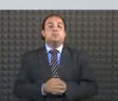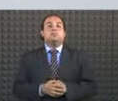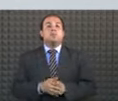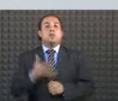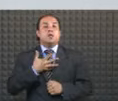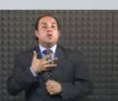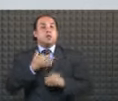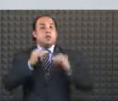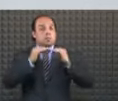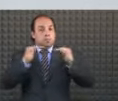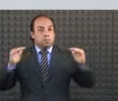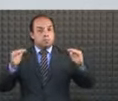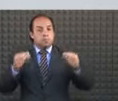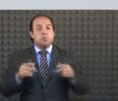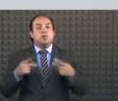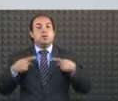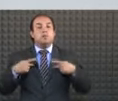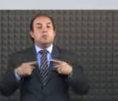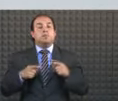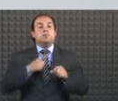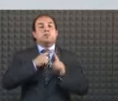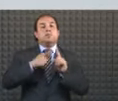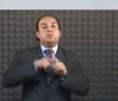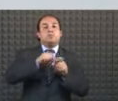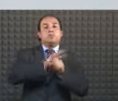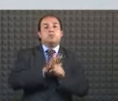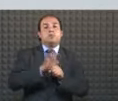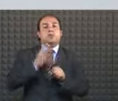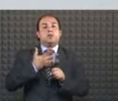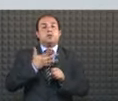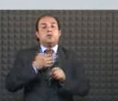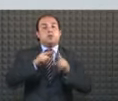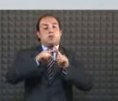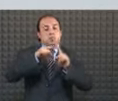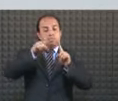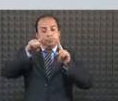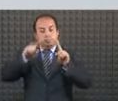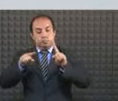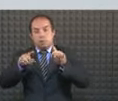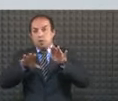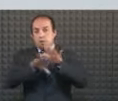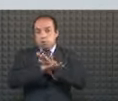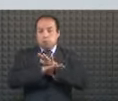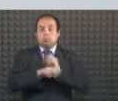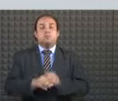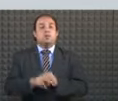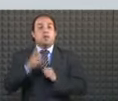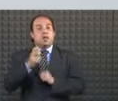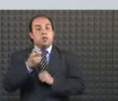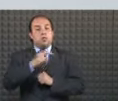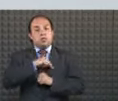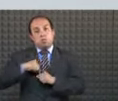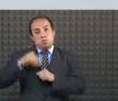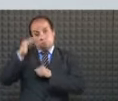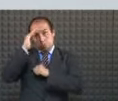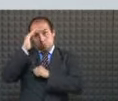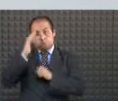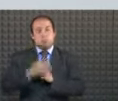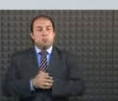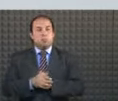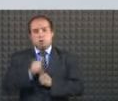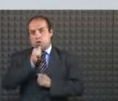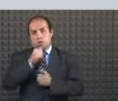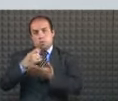una estabilización de los casos y una reducción de la tasa de cambio. Entonces, esa es nuestra consideración y aún